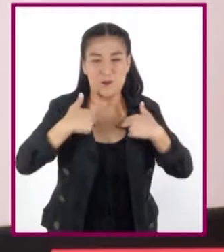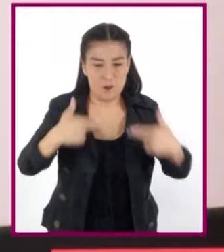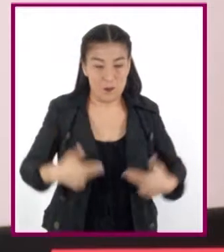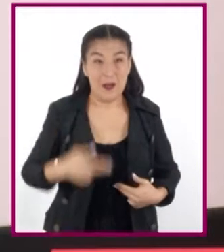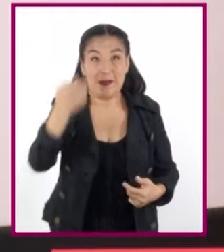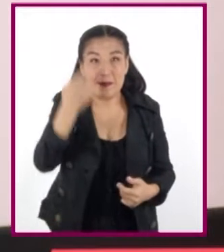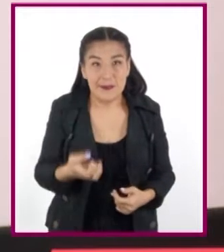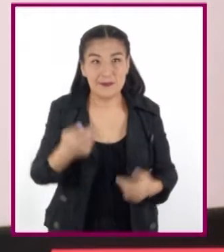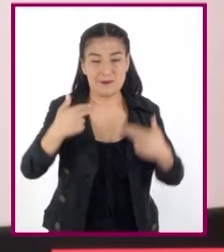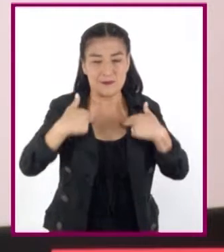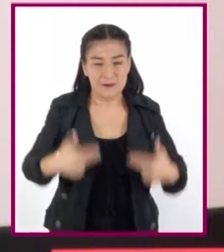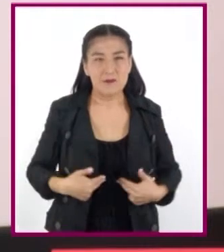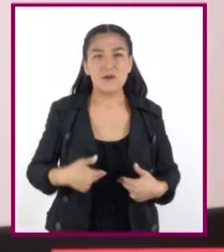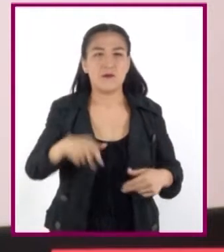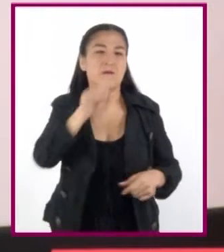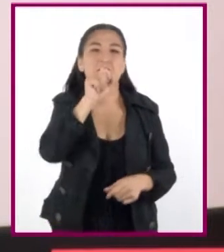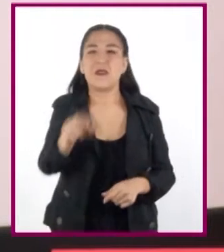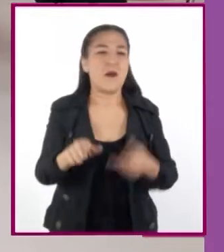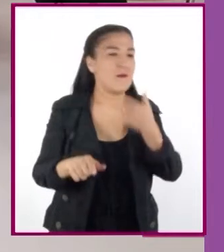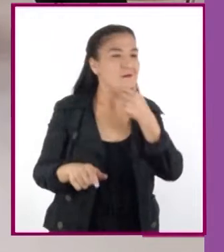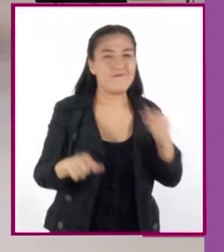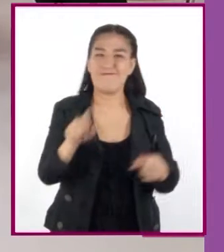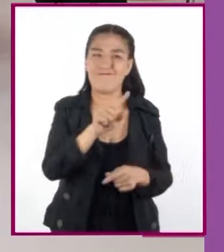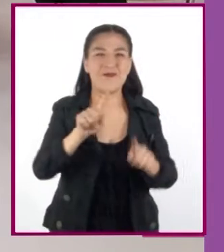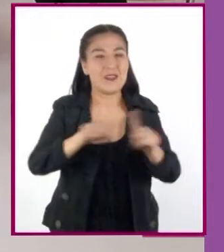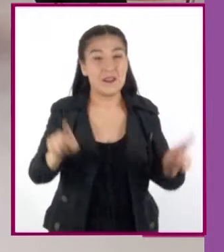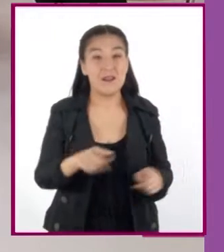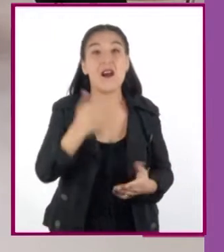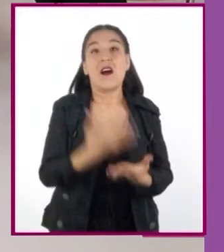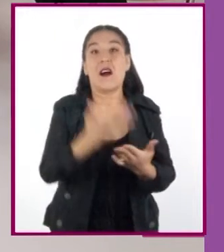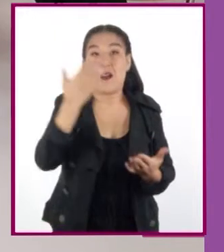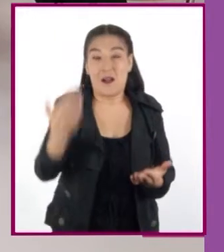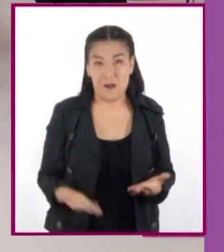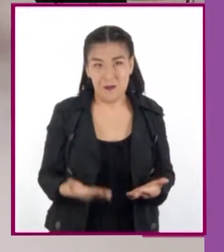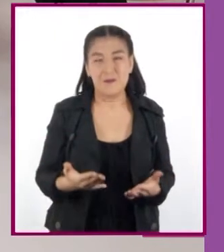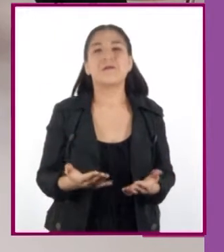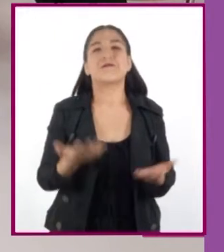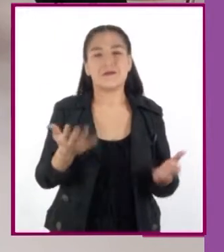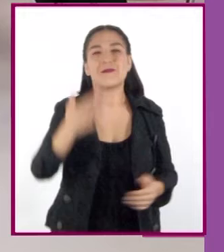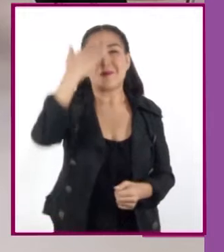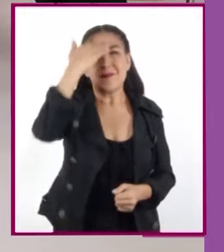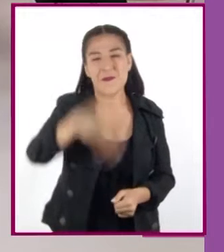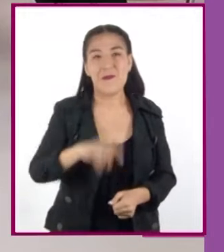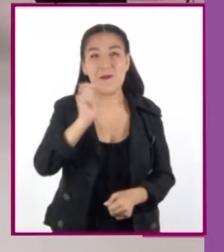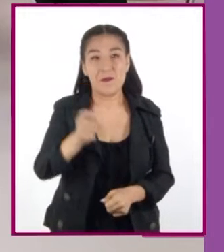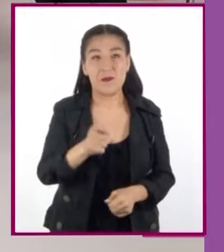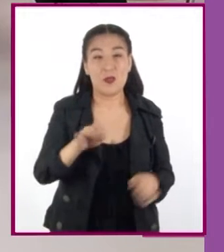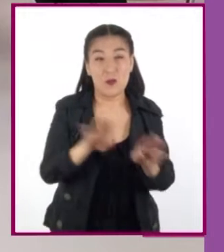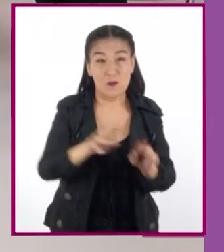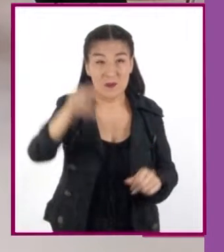ser no era el mismo. Hoy en día sabemos